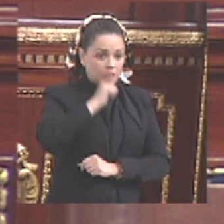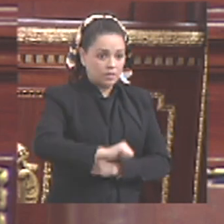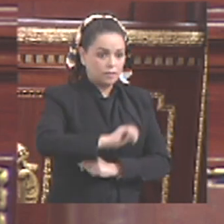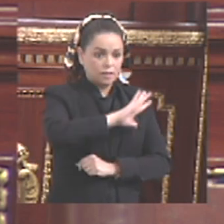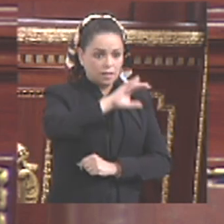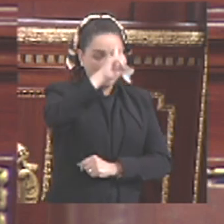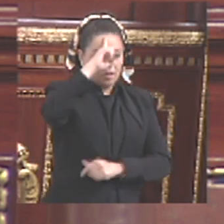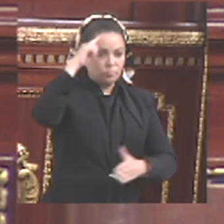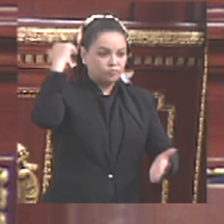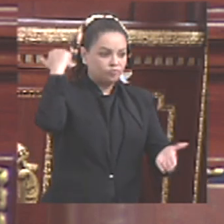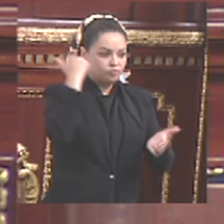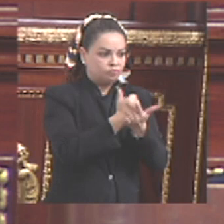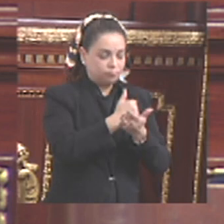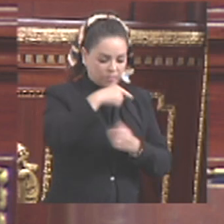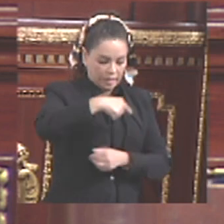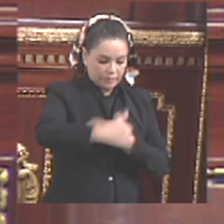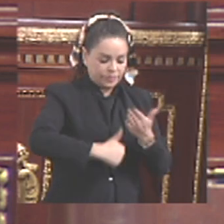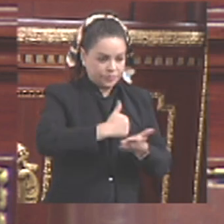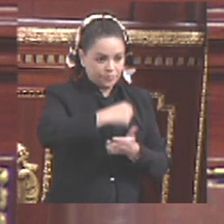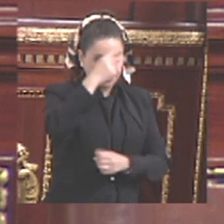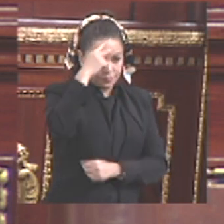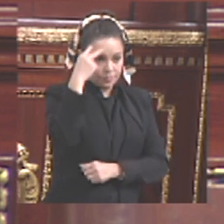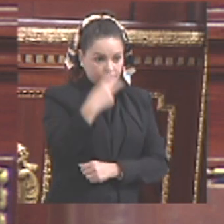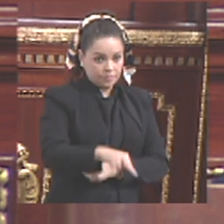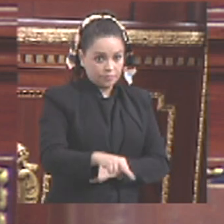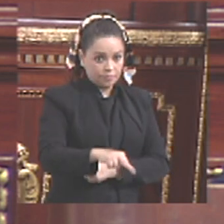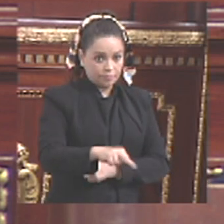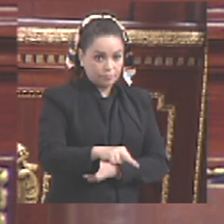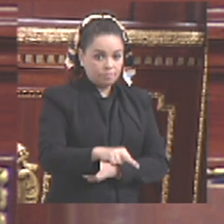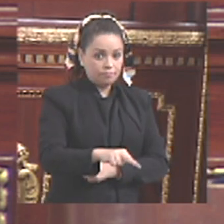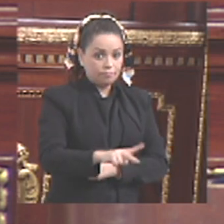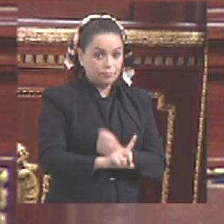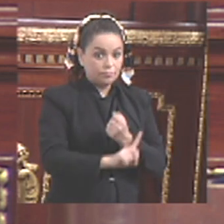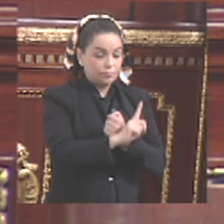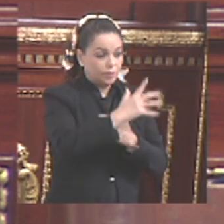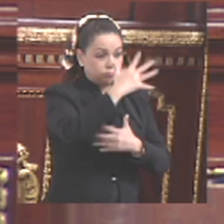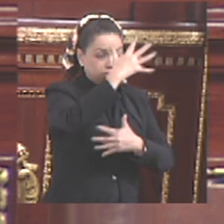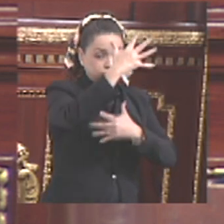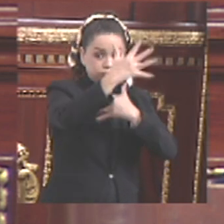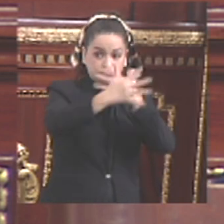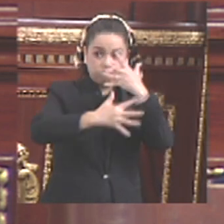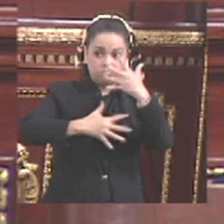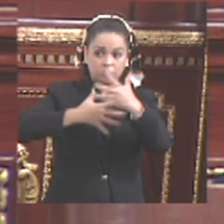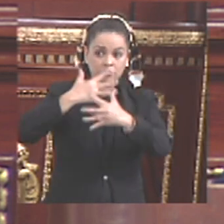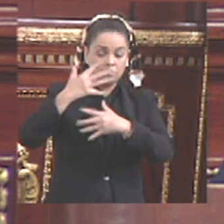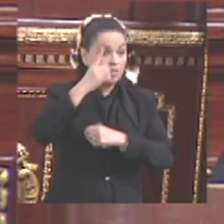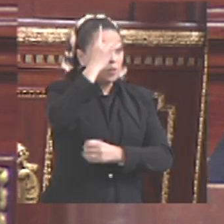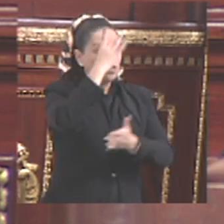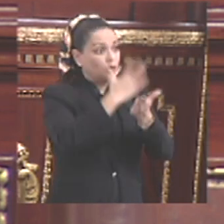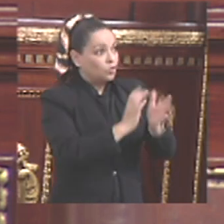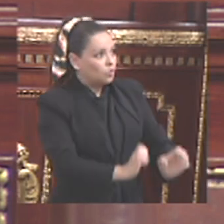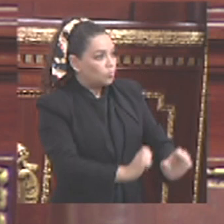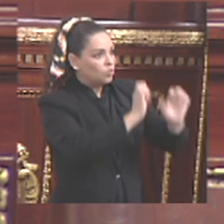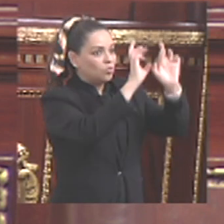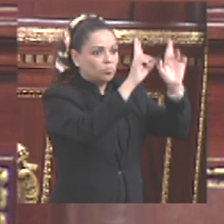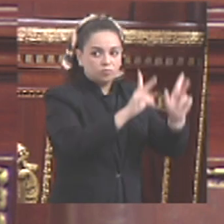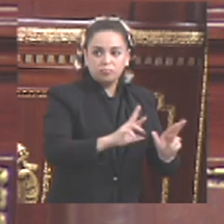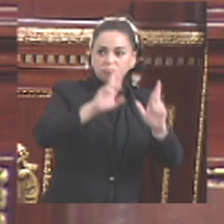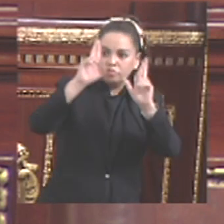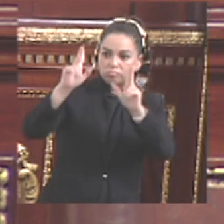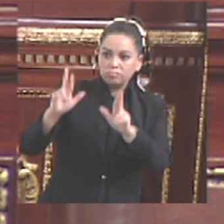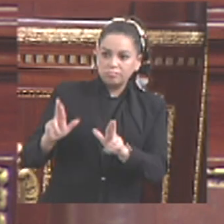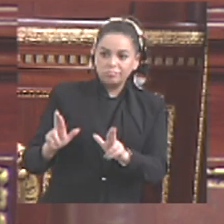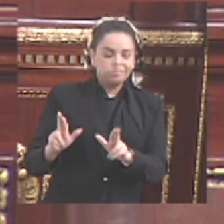esta ciudad. El desastre que ocurrió no solo fue físico, también lo